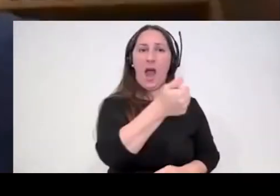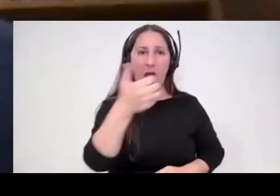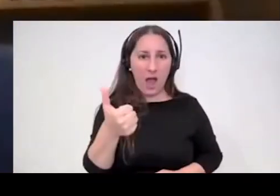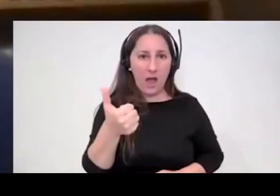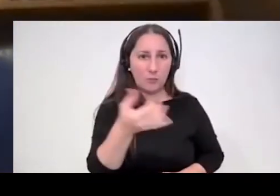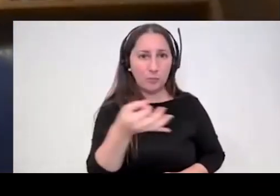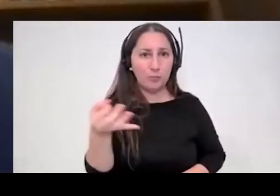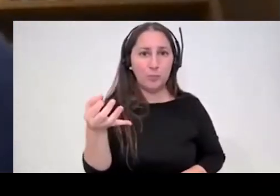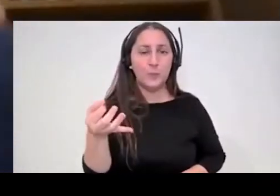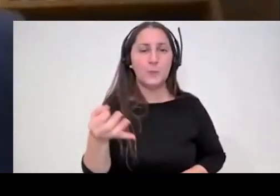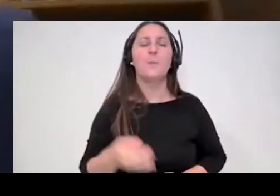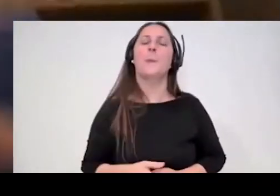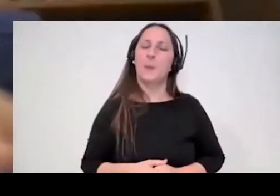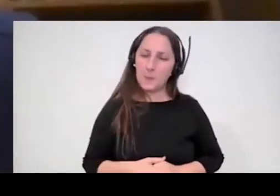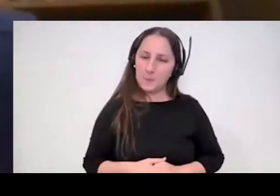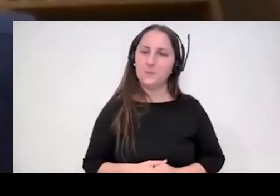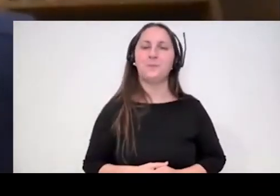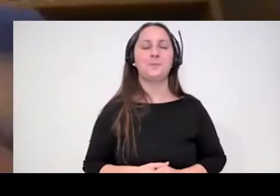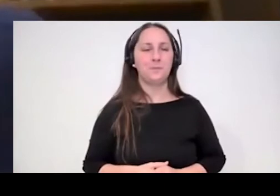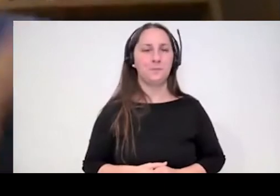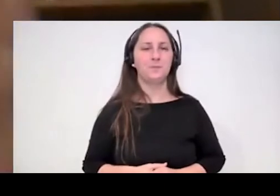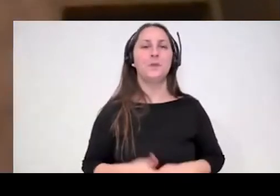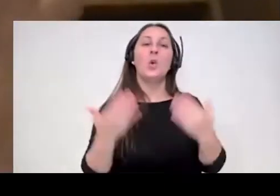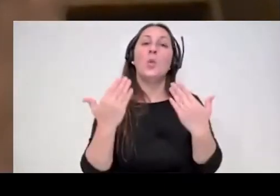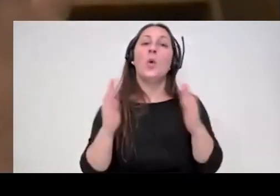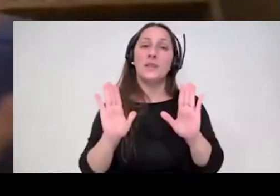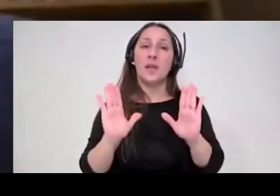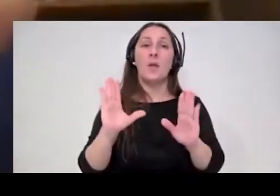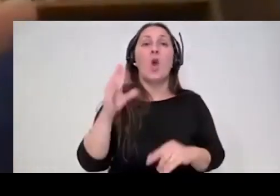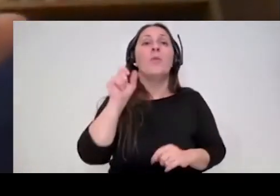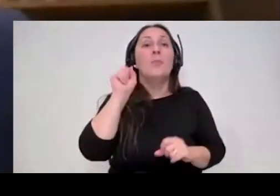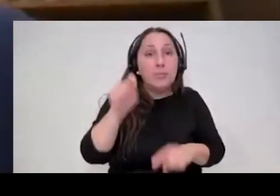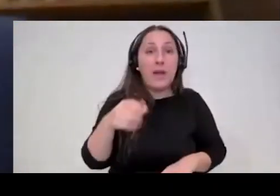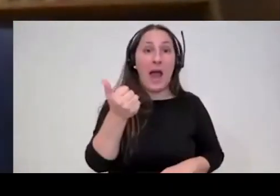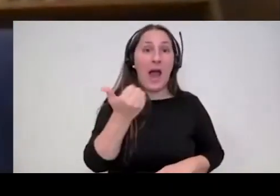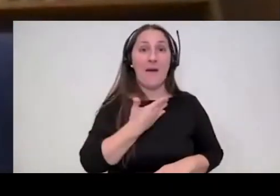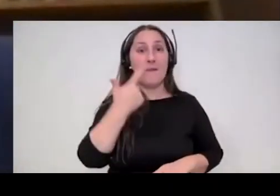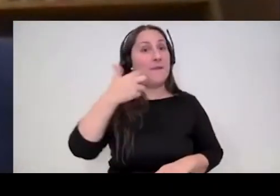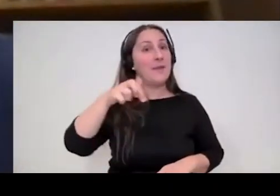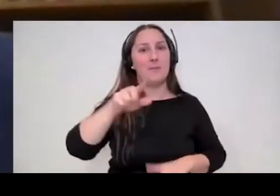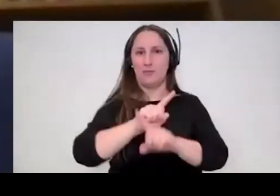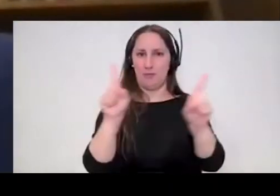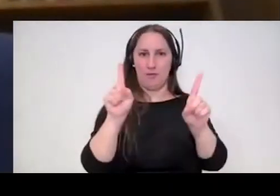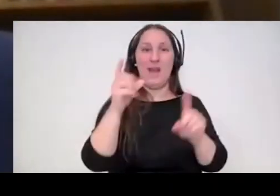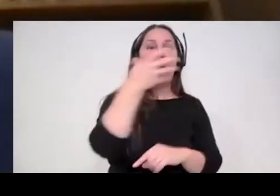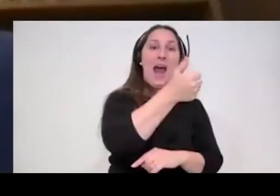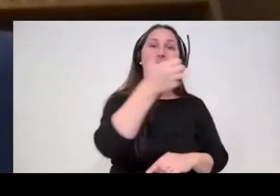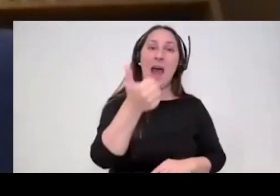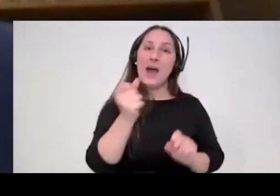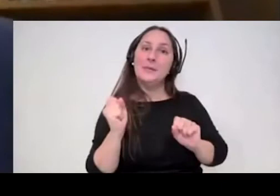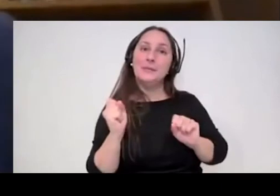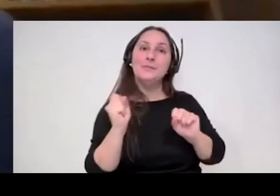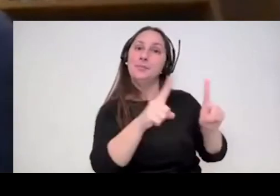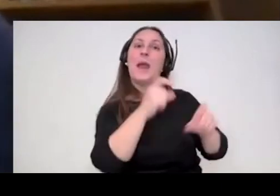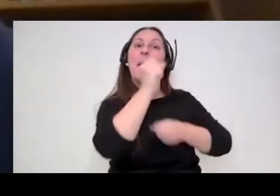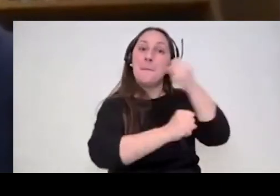Claro. Claro, podría ser ahí. Con AFIP no. Con AFIP no, porque Aerolínea es una empresa del Estado